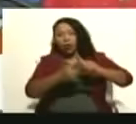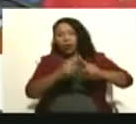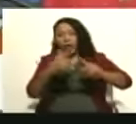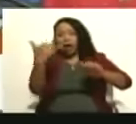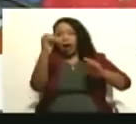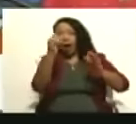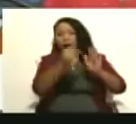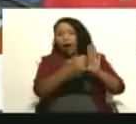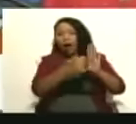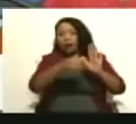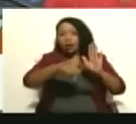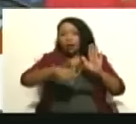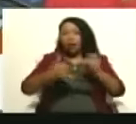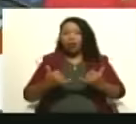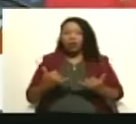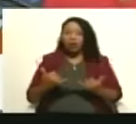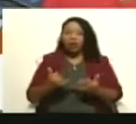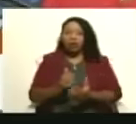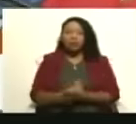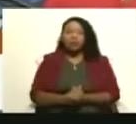suman en este momento para